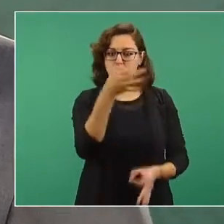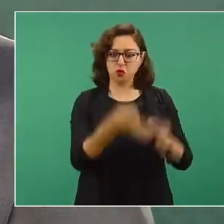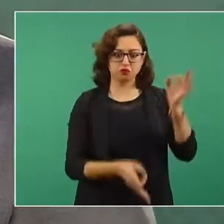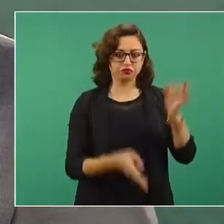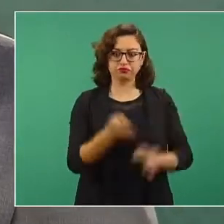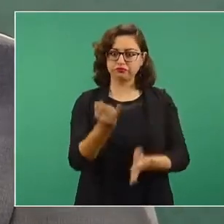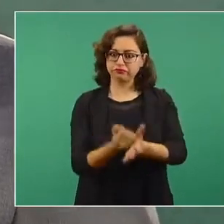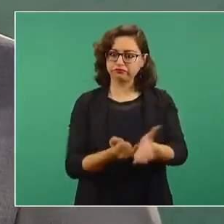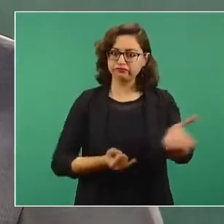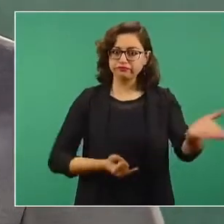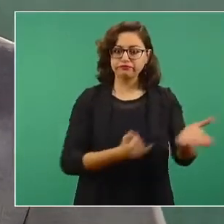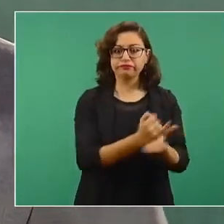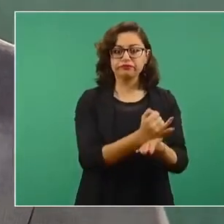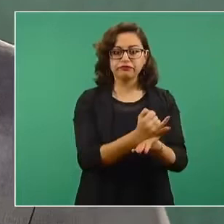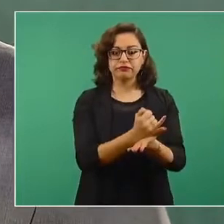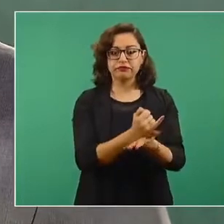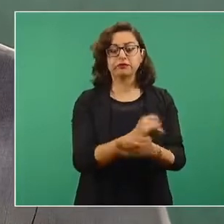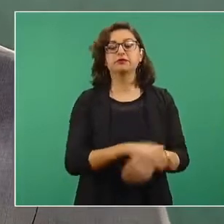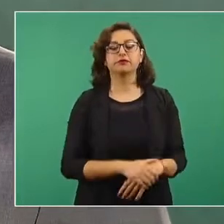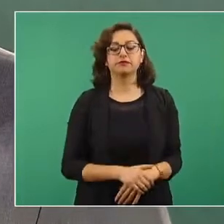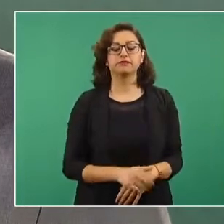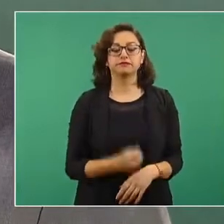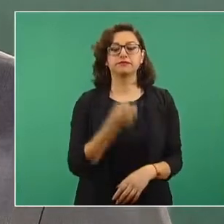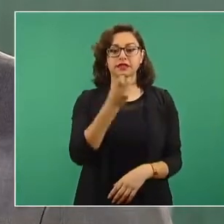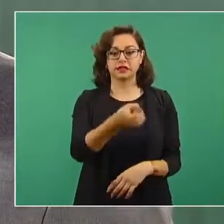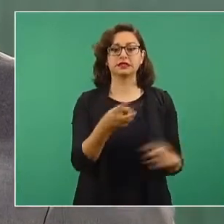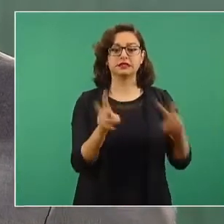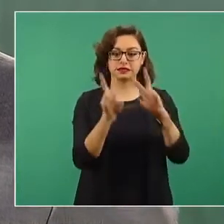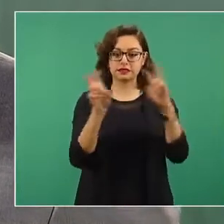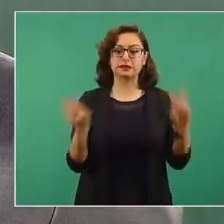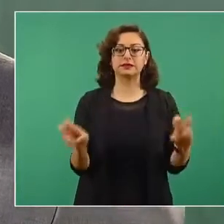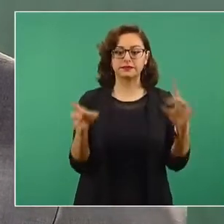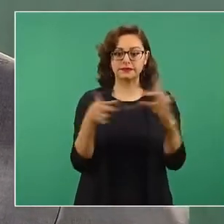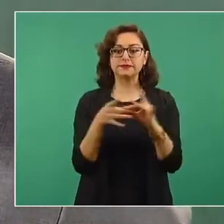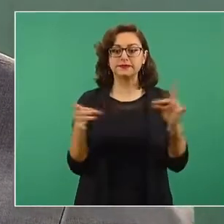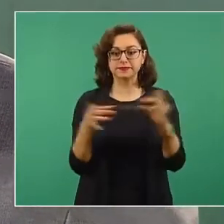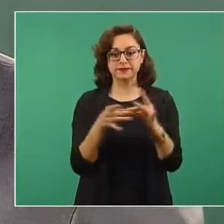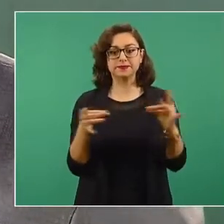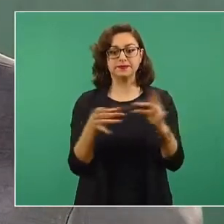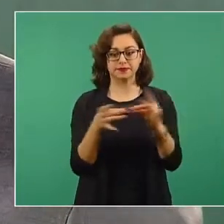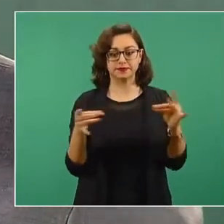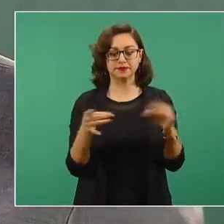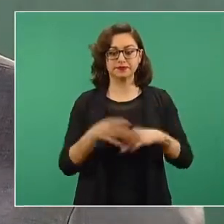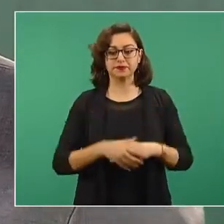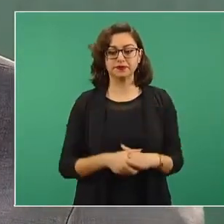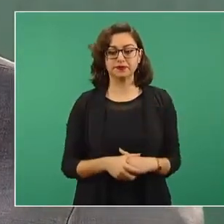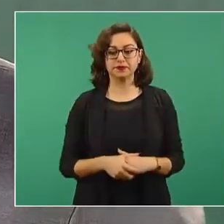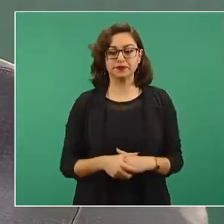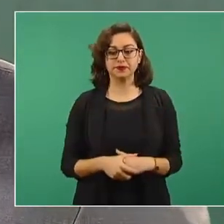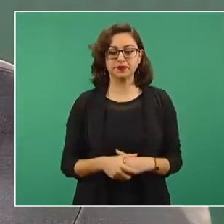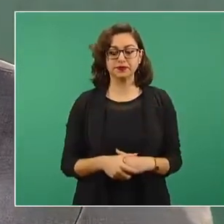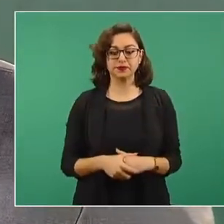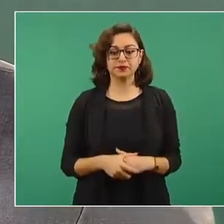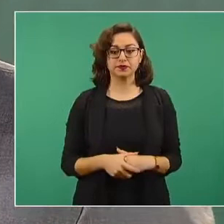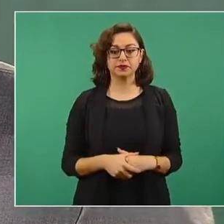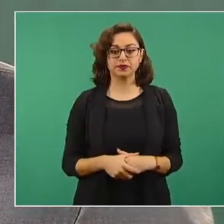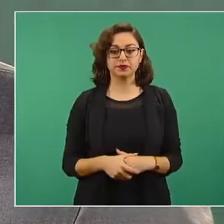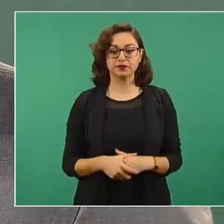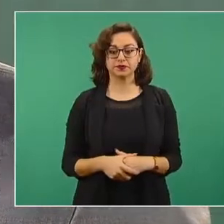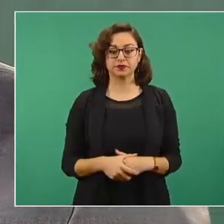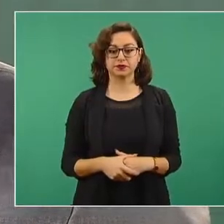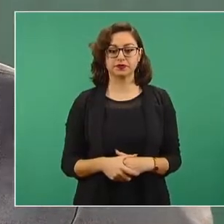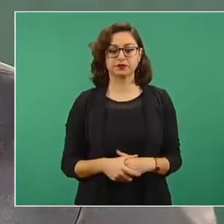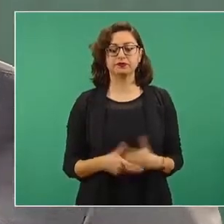Entonces vamos a tratar sobre este tema, sobre este asunto, desde luego